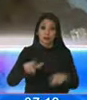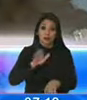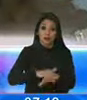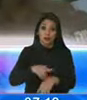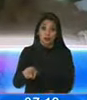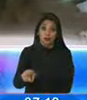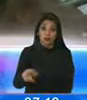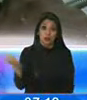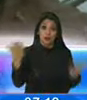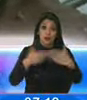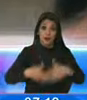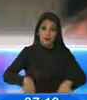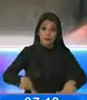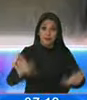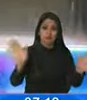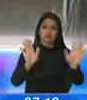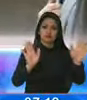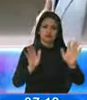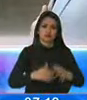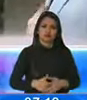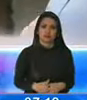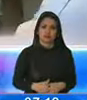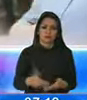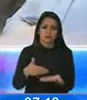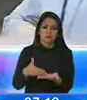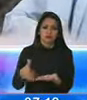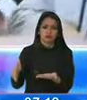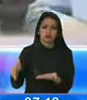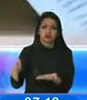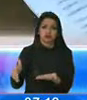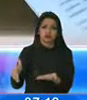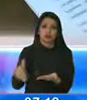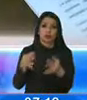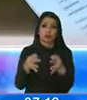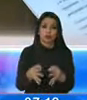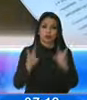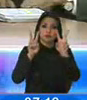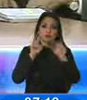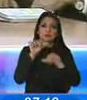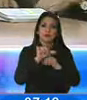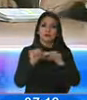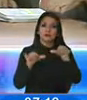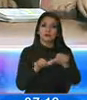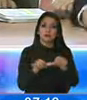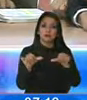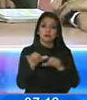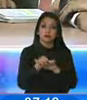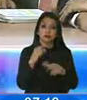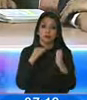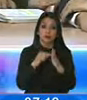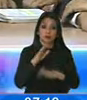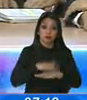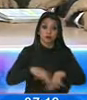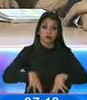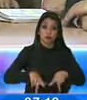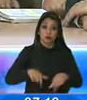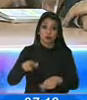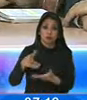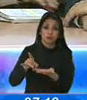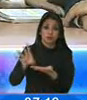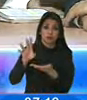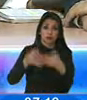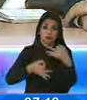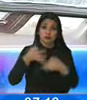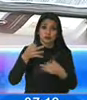causales para que él finalmente deje el cargo. Lo que se hizo fue un paso administrativo, es decir, él no sale por los casos de corrupción o por un